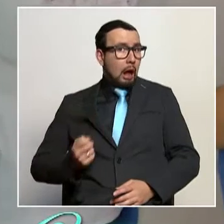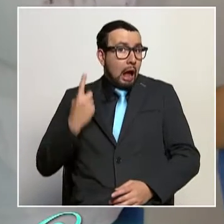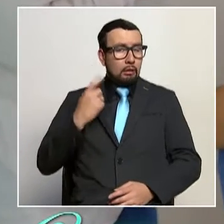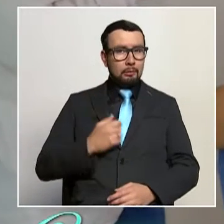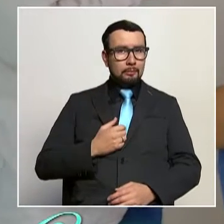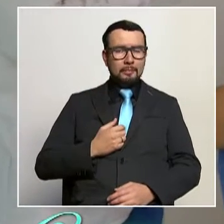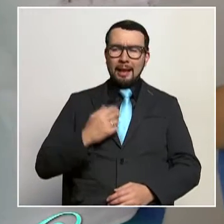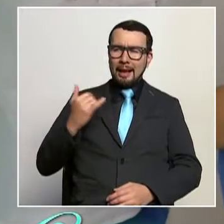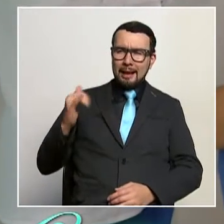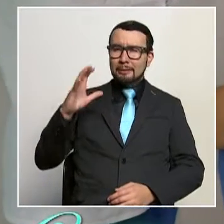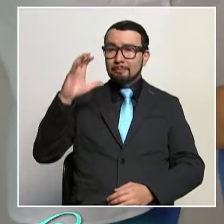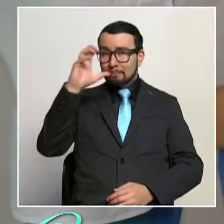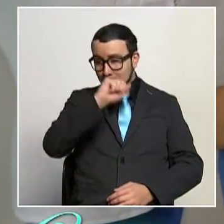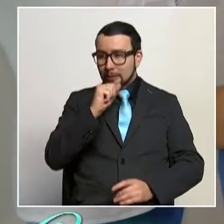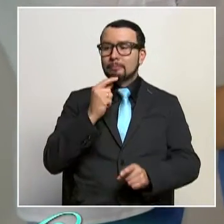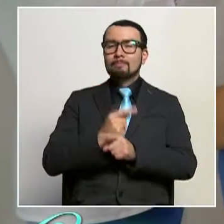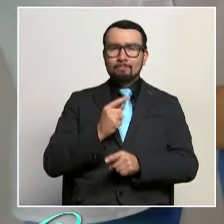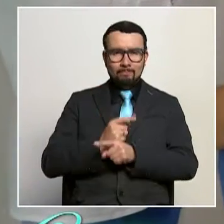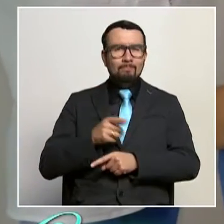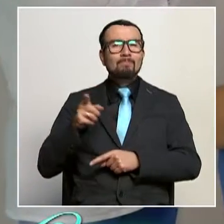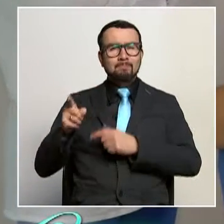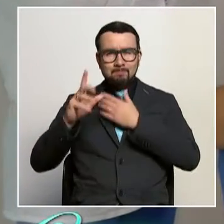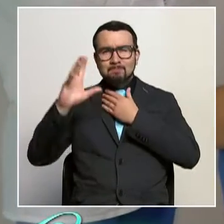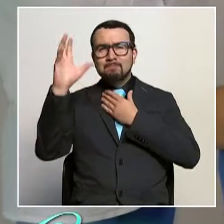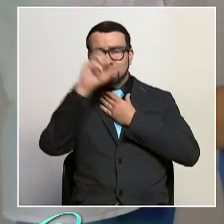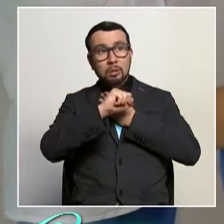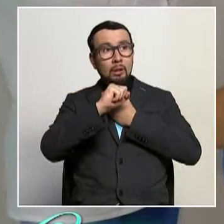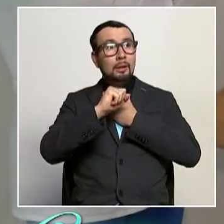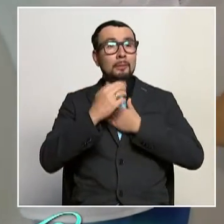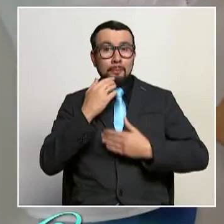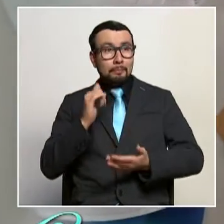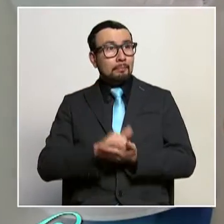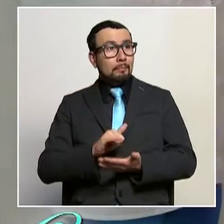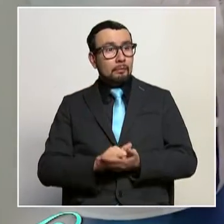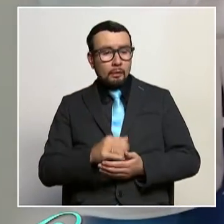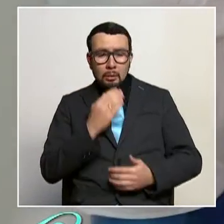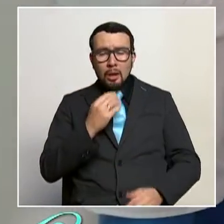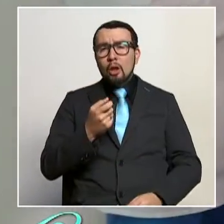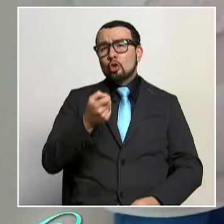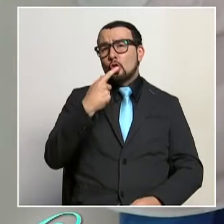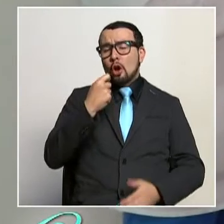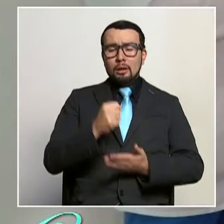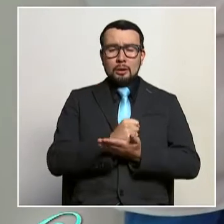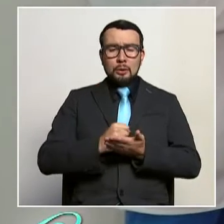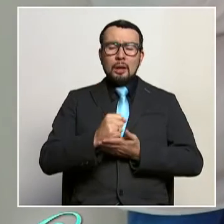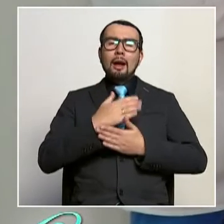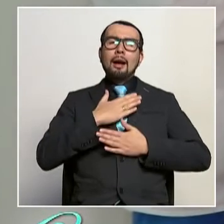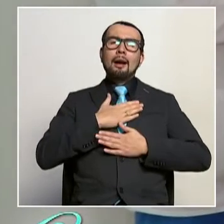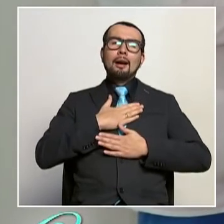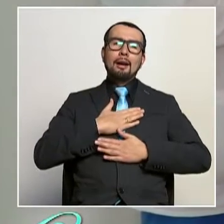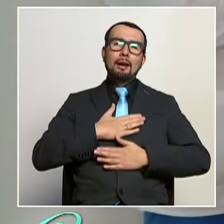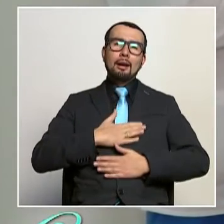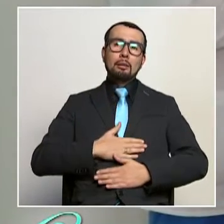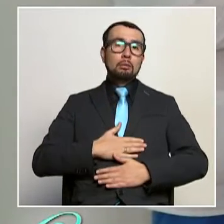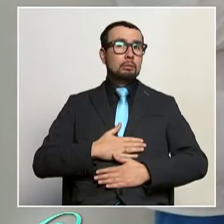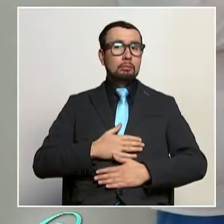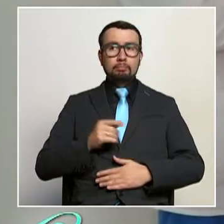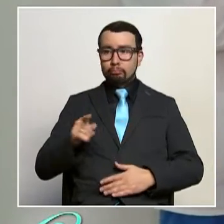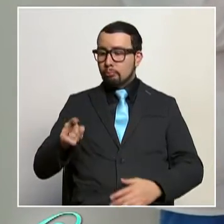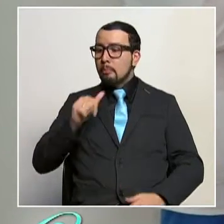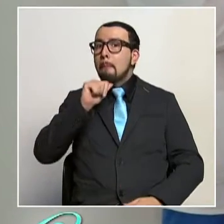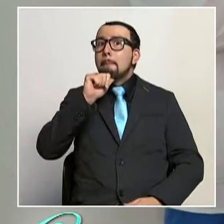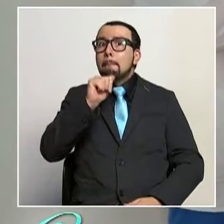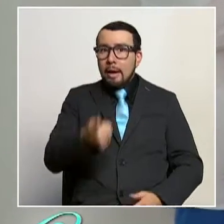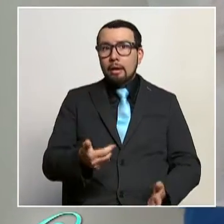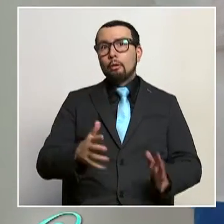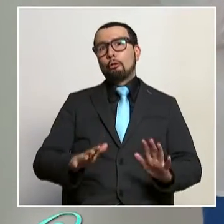sospecha clínica es en ese sentido. Por eso es que un tratamiento con ibuprofeno, diclofenaco, pues obviamente lo va a poner peor, porque